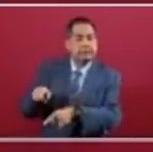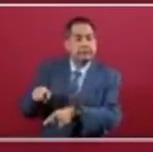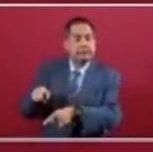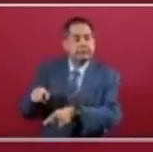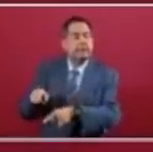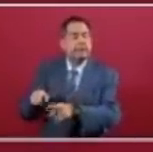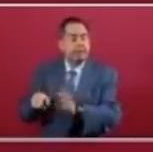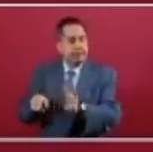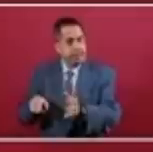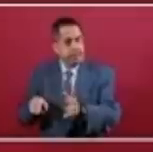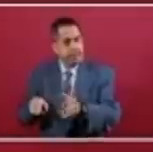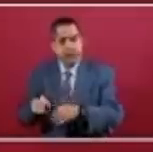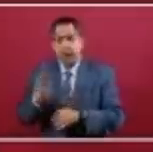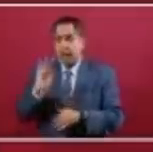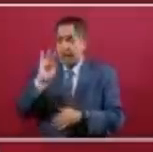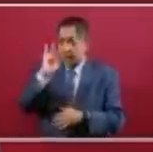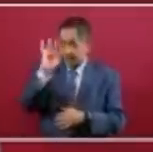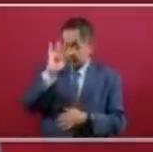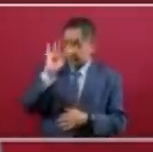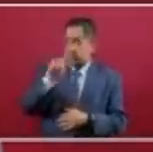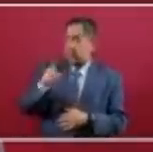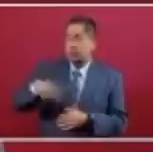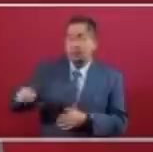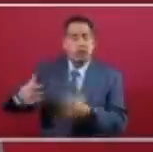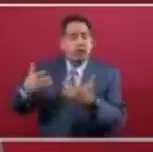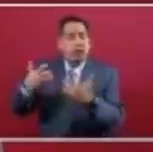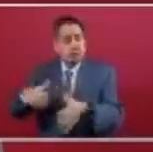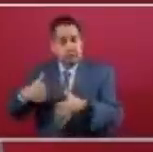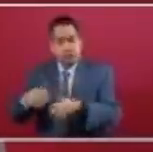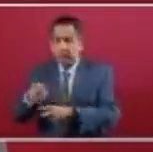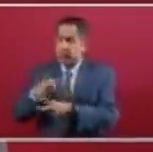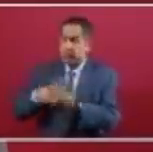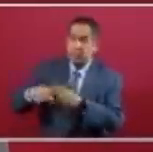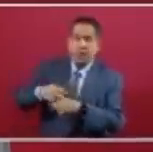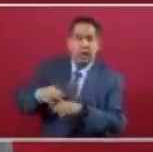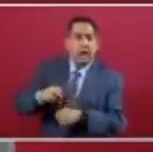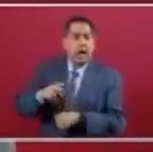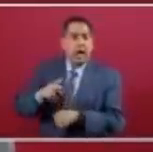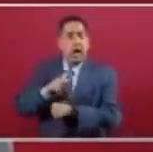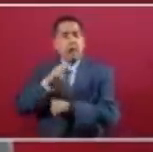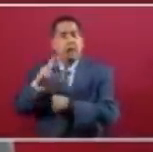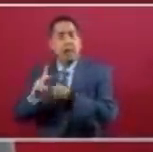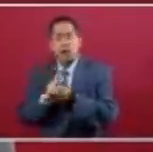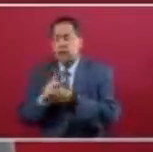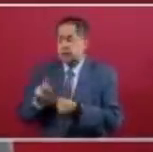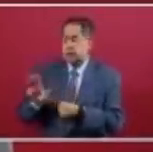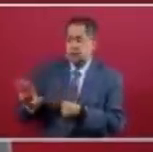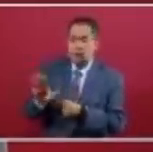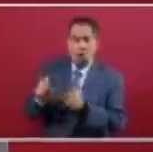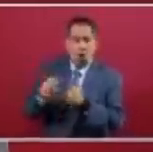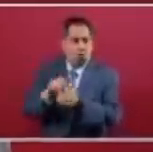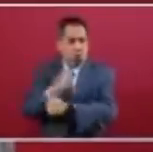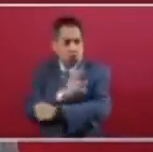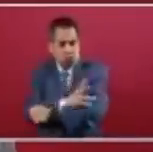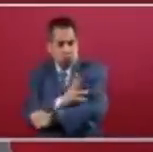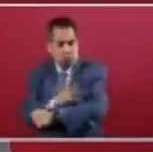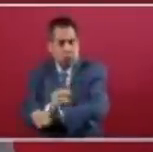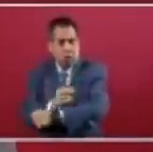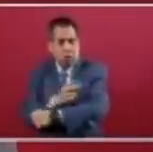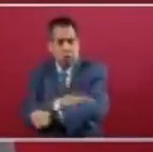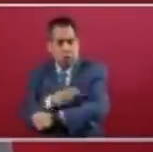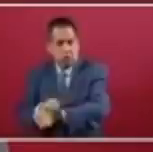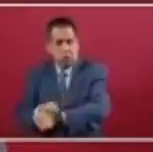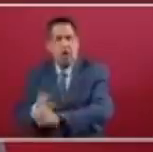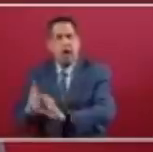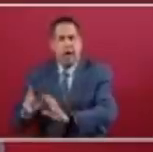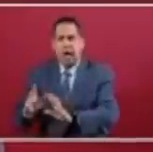Si provienen de países que se caracterizan por la honestidad, vamos